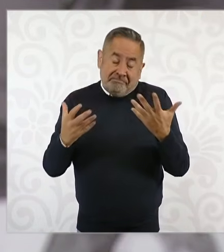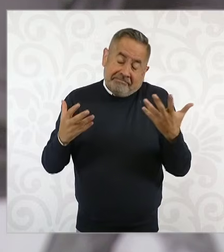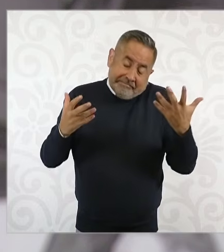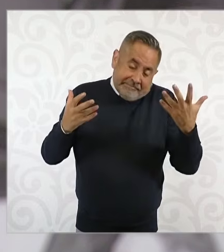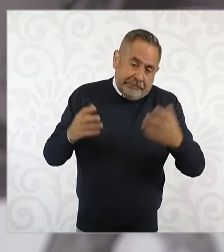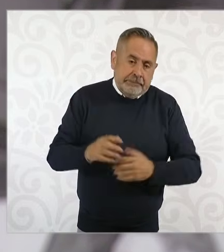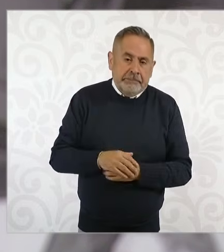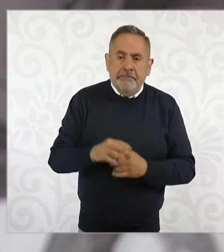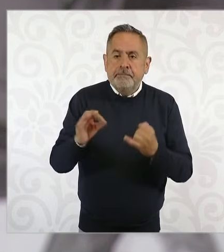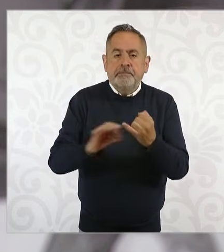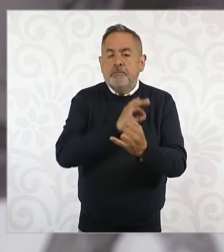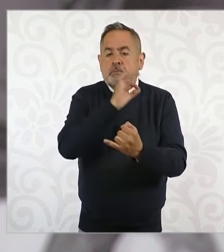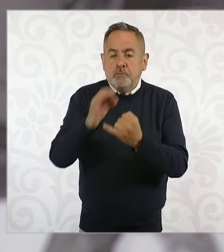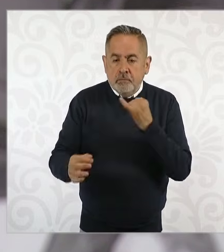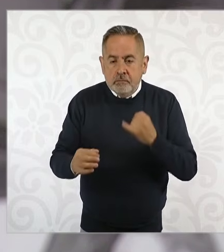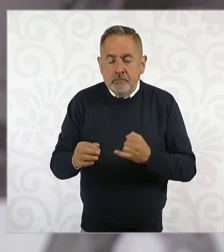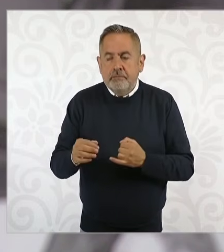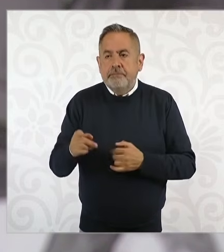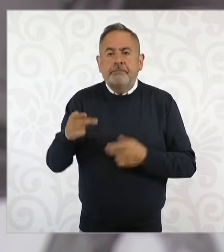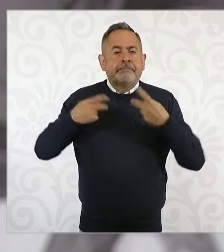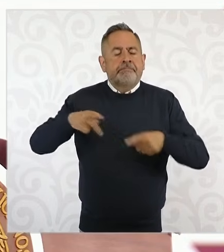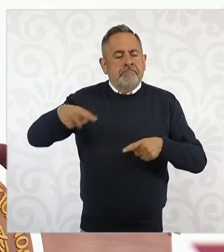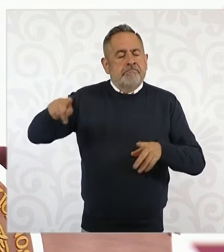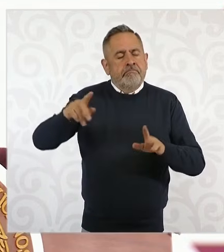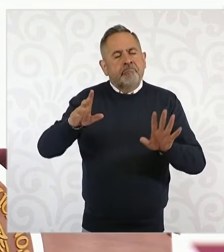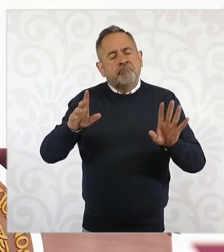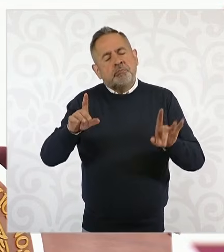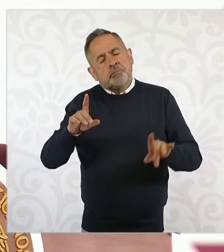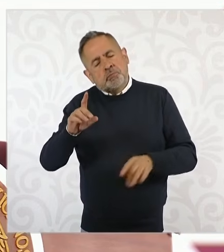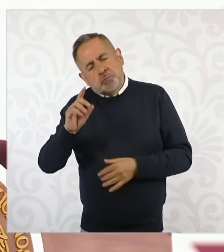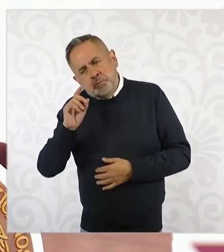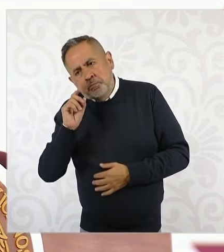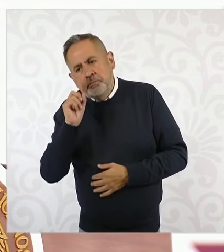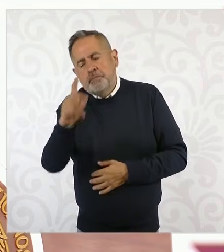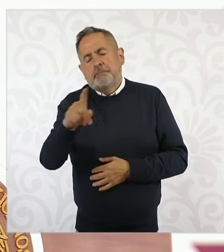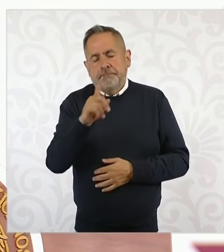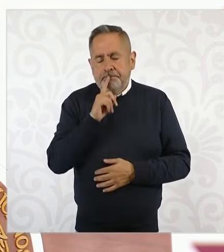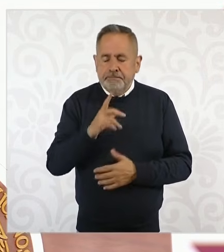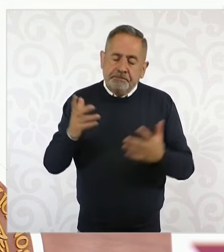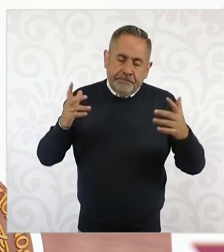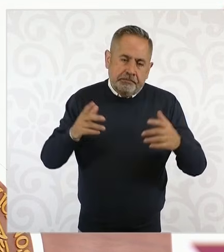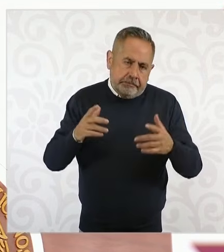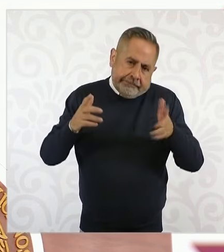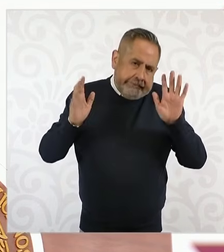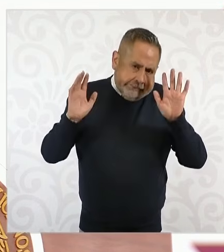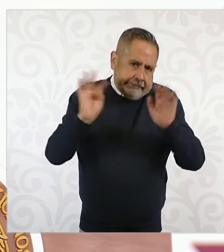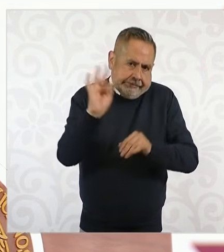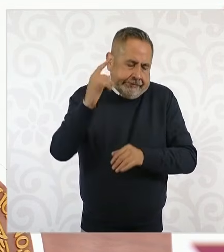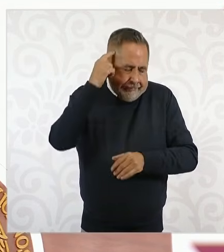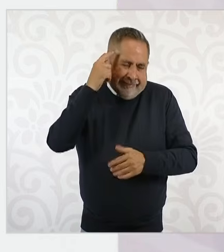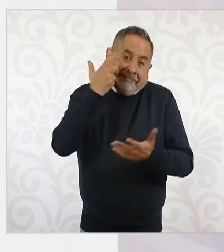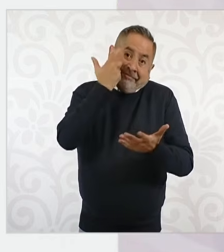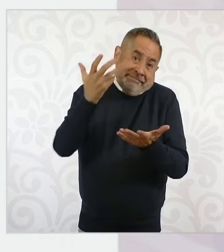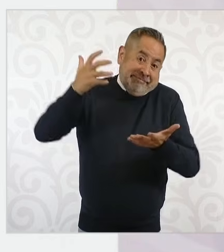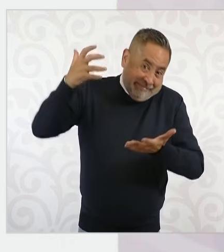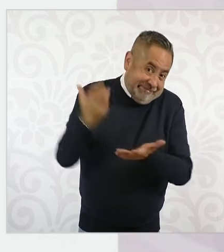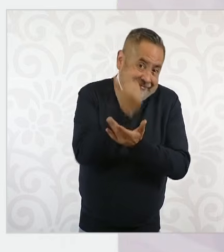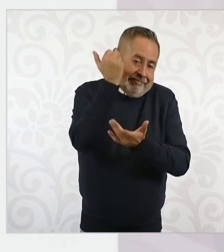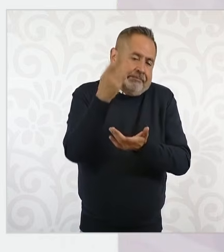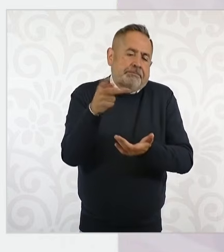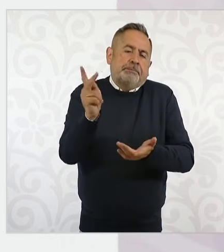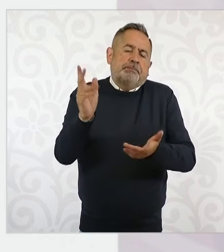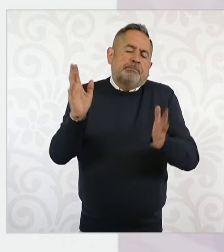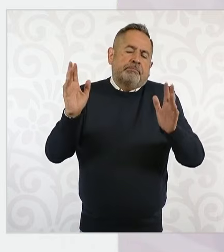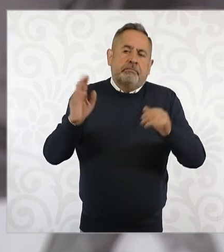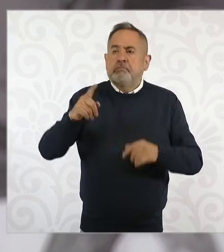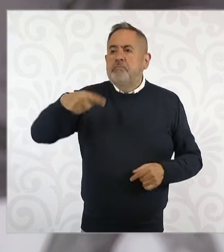y al final pues también la gente quedó satisfecha, digamos. Hubiéramos querido que la selección ganara el partido, pero